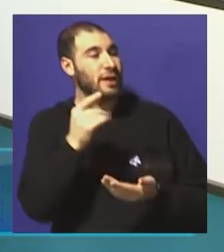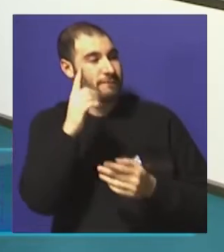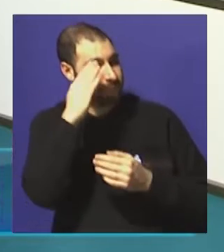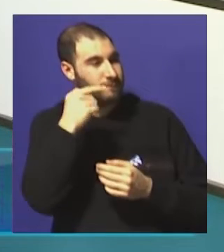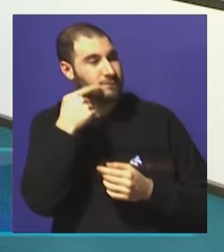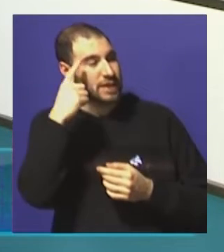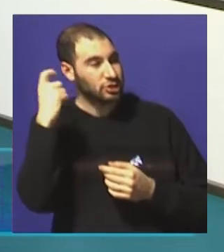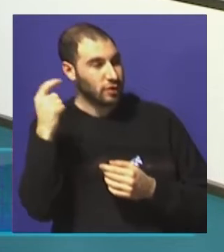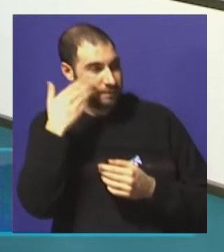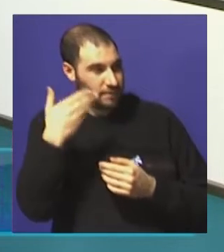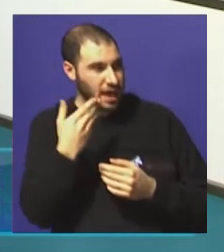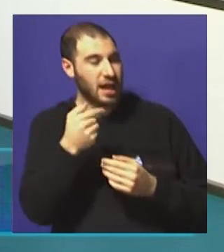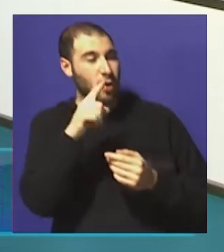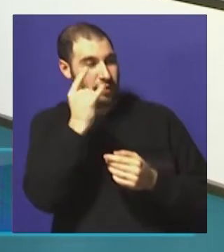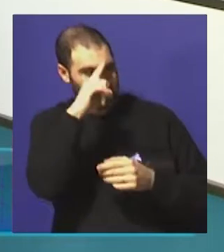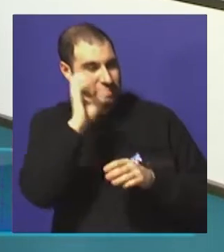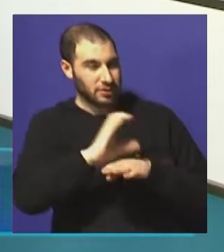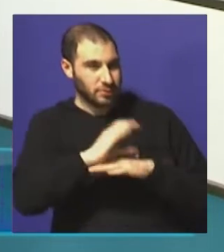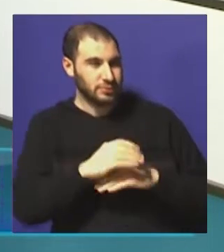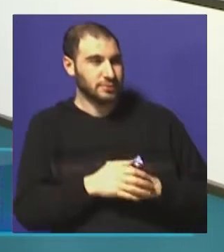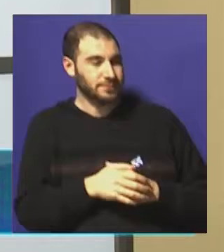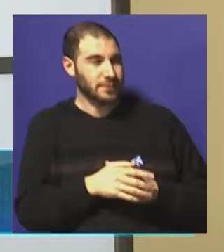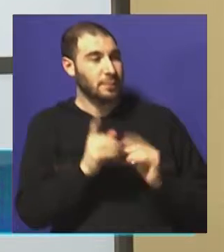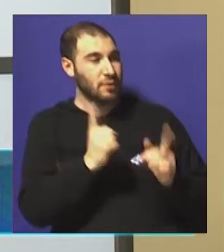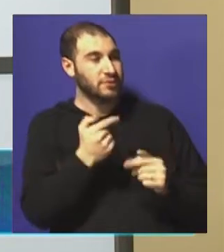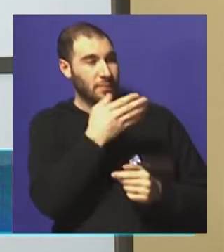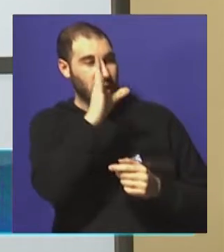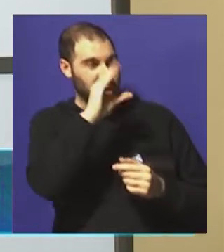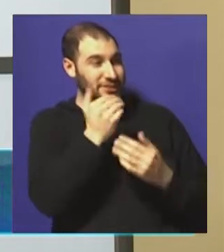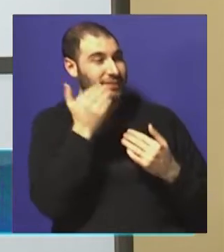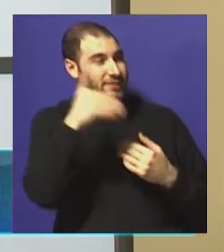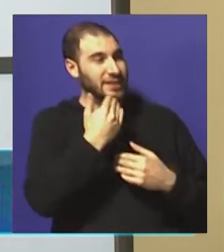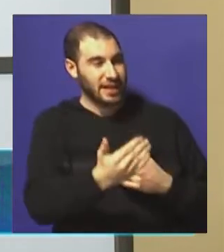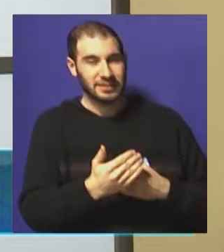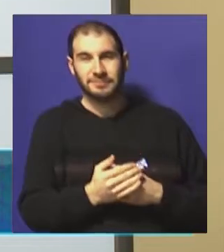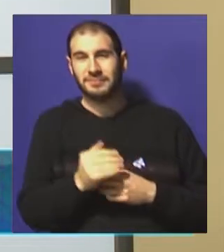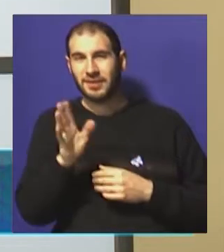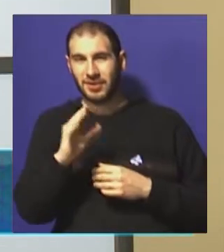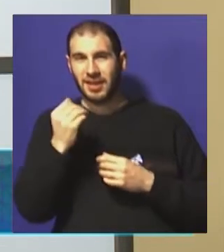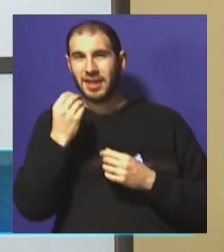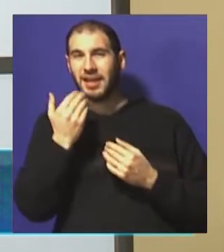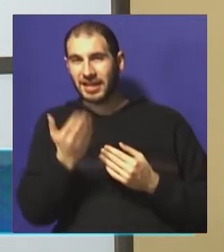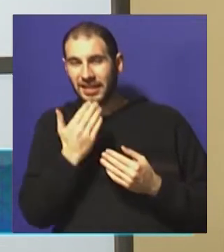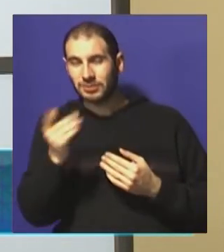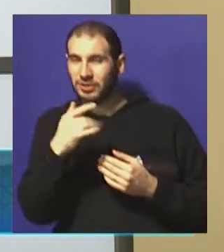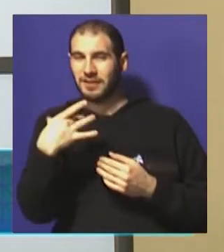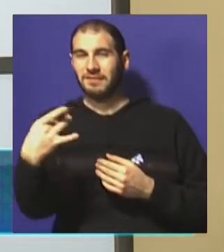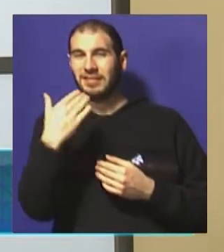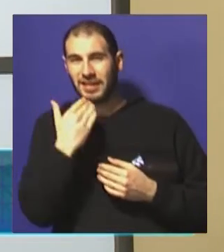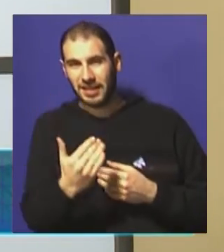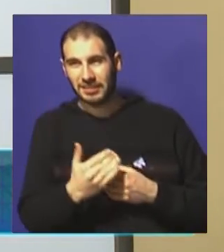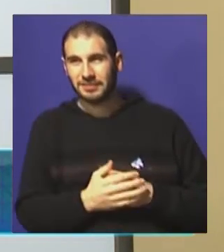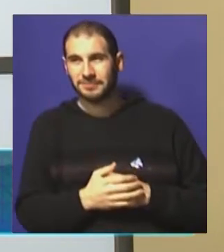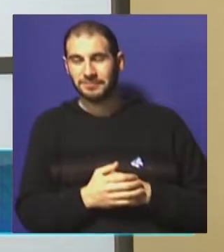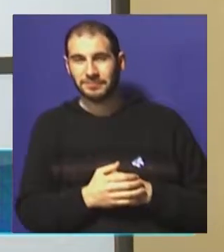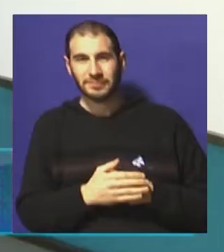y Letras de la Universidad Nacional de Cuyo. Profesora, buenas noches, gracias por venir. Hola, gracias a ustedes por invitarme. Por favor. Buenas